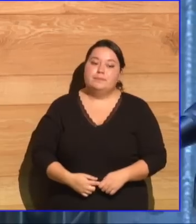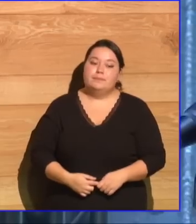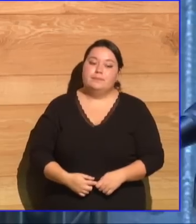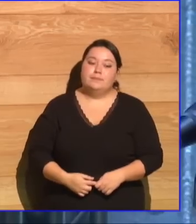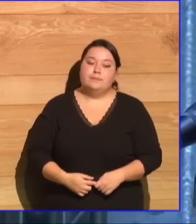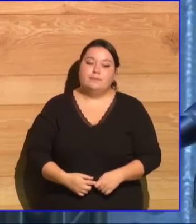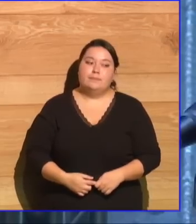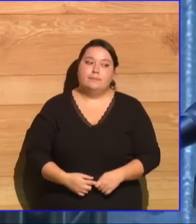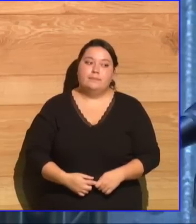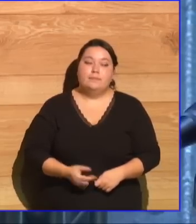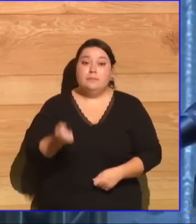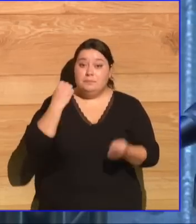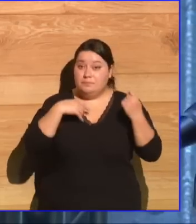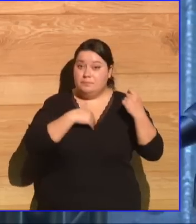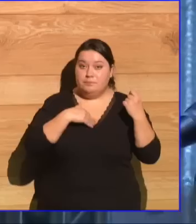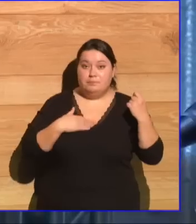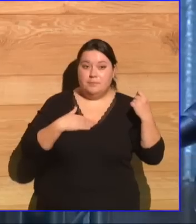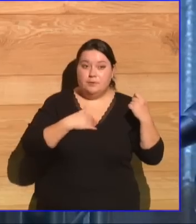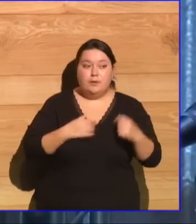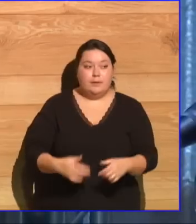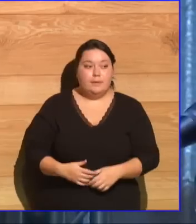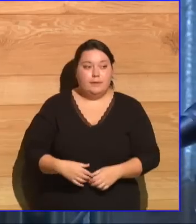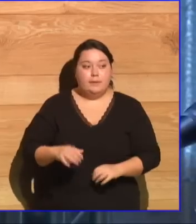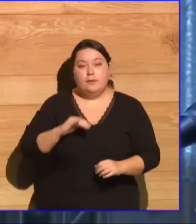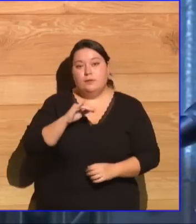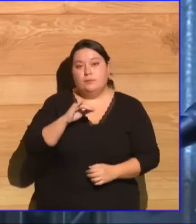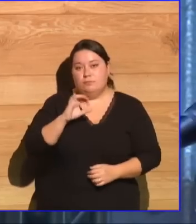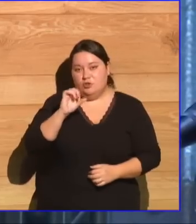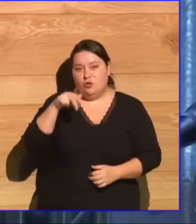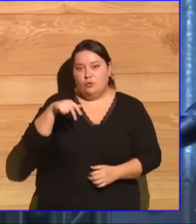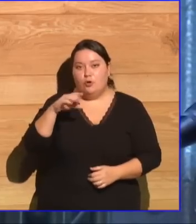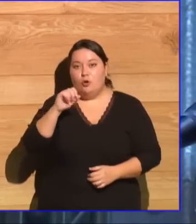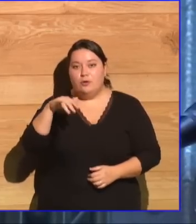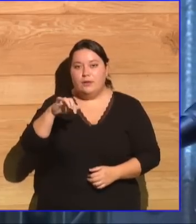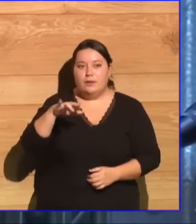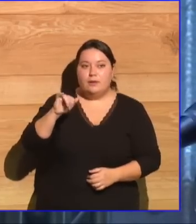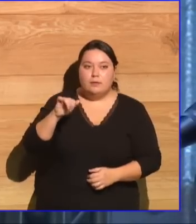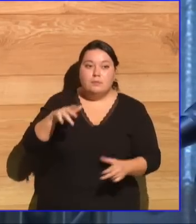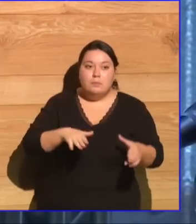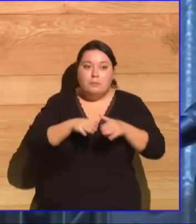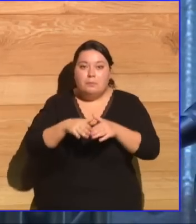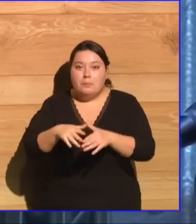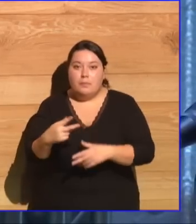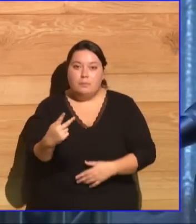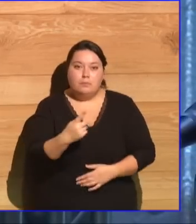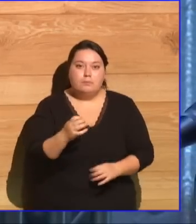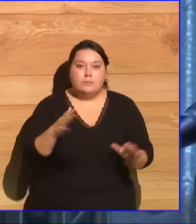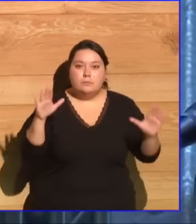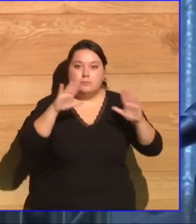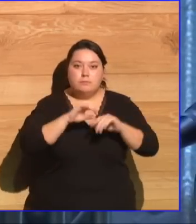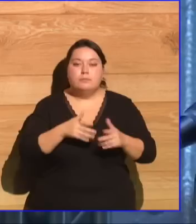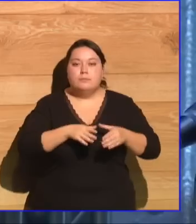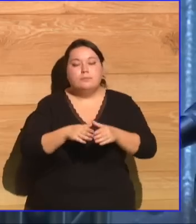el personaje de Sean Connery improvisó el 2 barcos que se cruzan en la noche. Está también